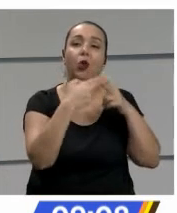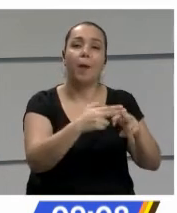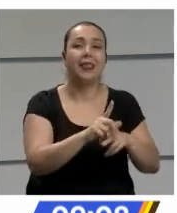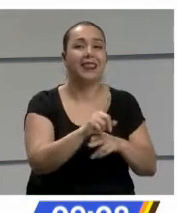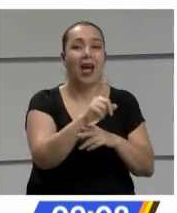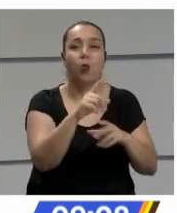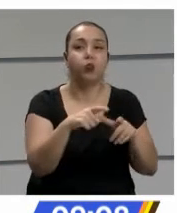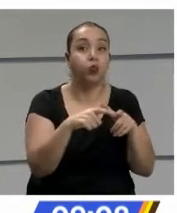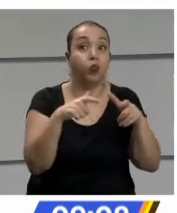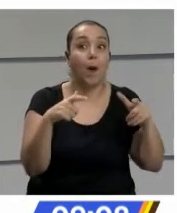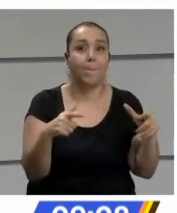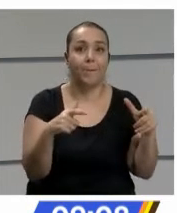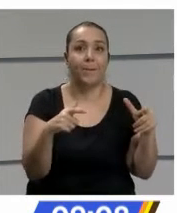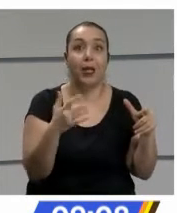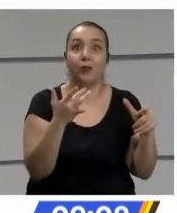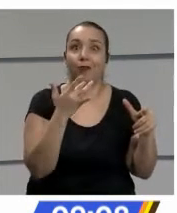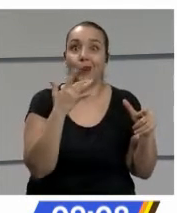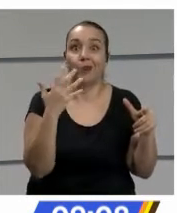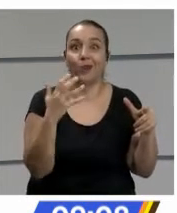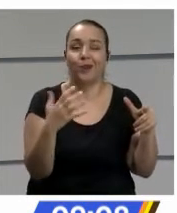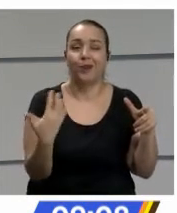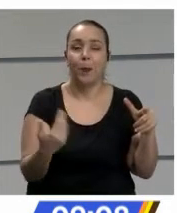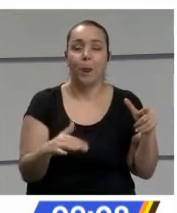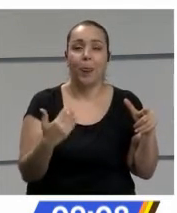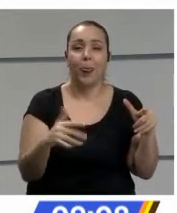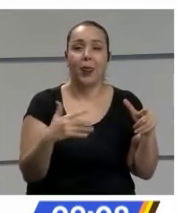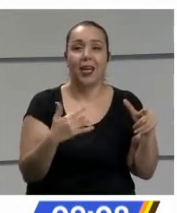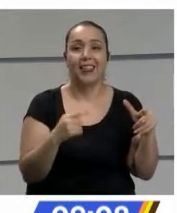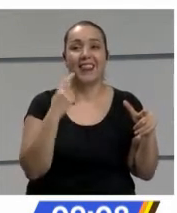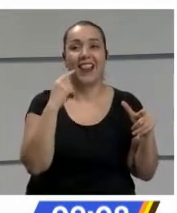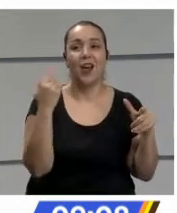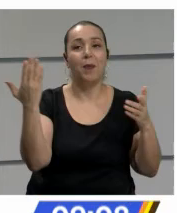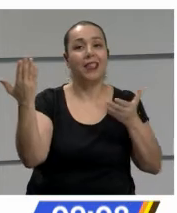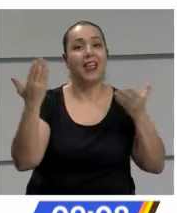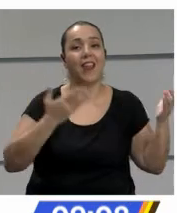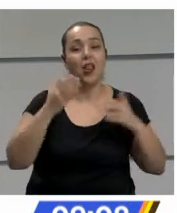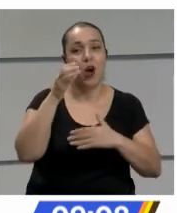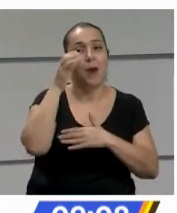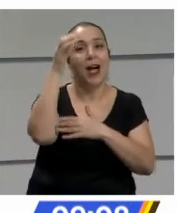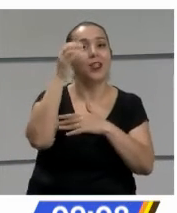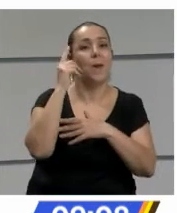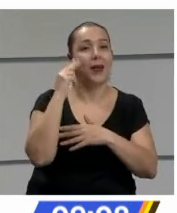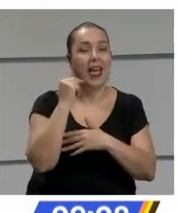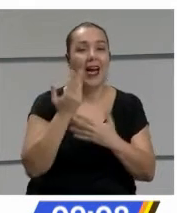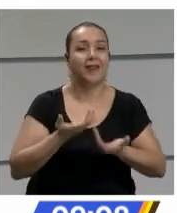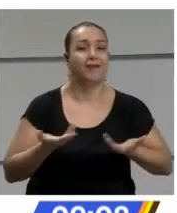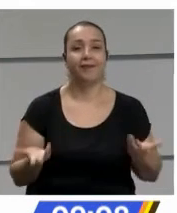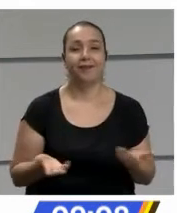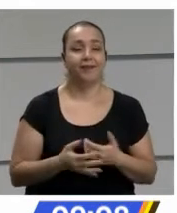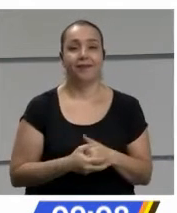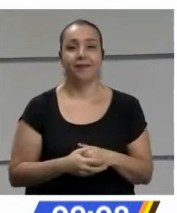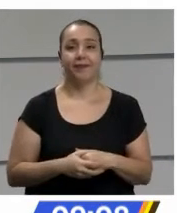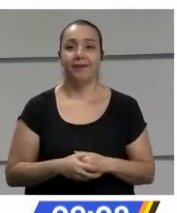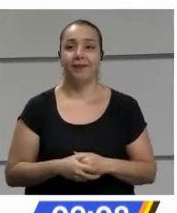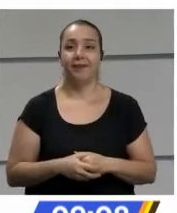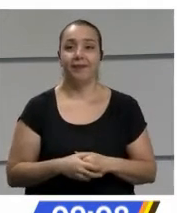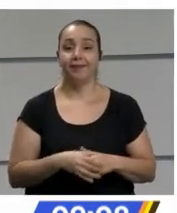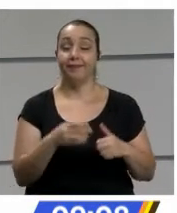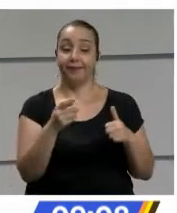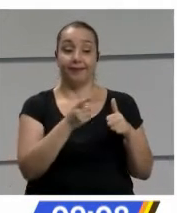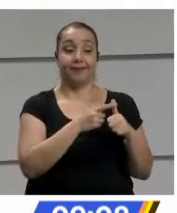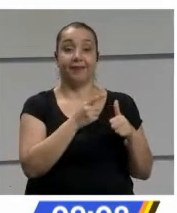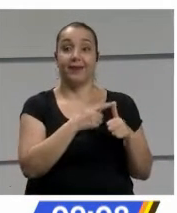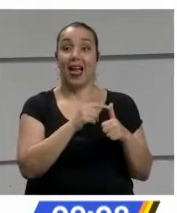los platillos más deliciosos que nos ha dado la cultura afrocostarricense?